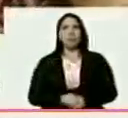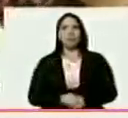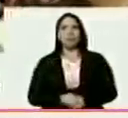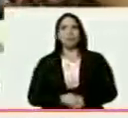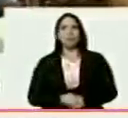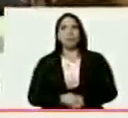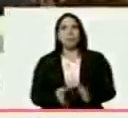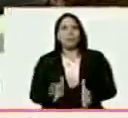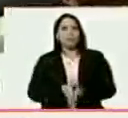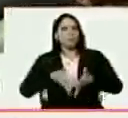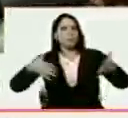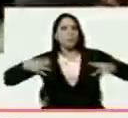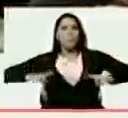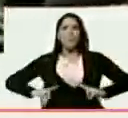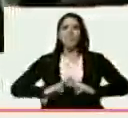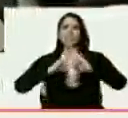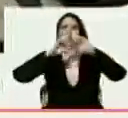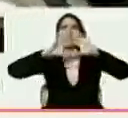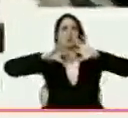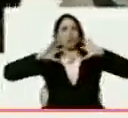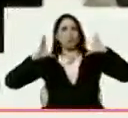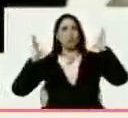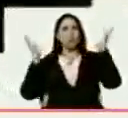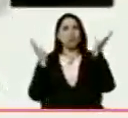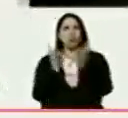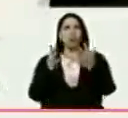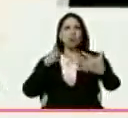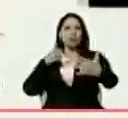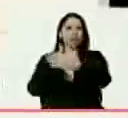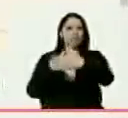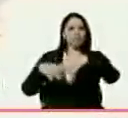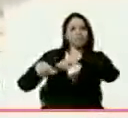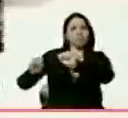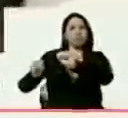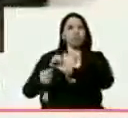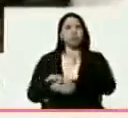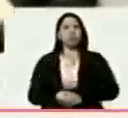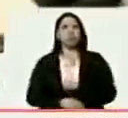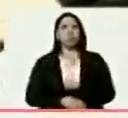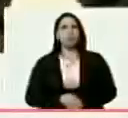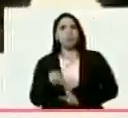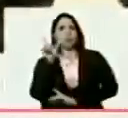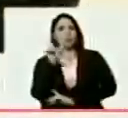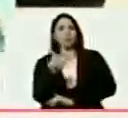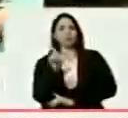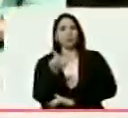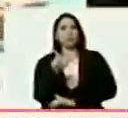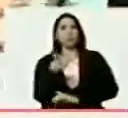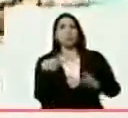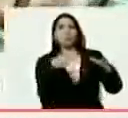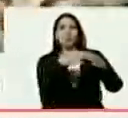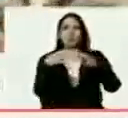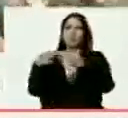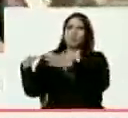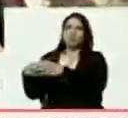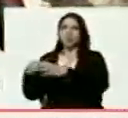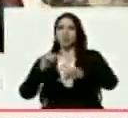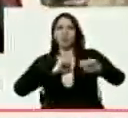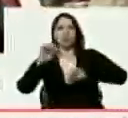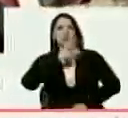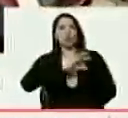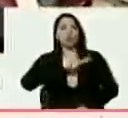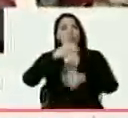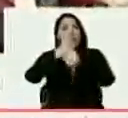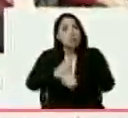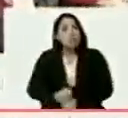plenipotenciario encuentro mundial antiimperialista de partidos y movimiento.